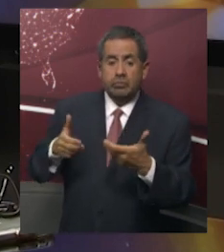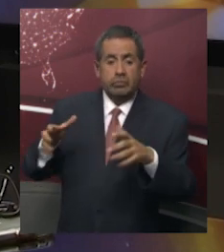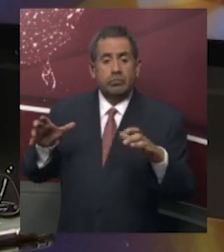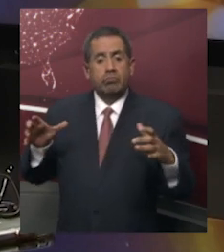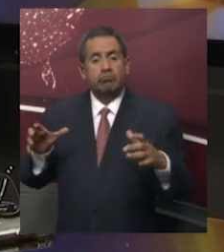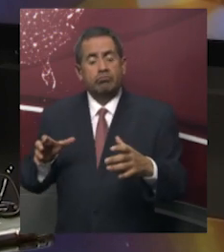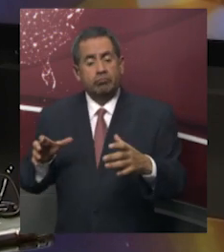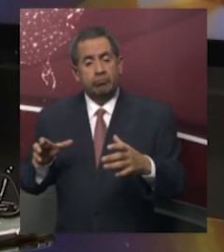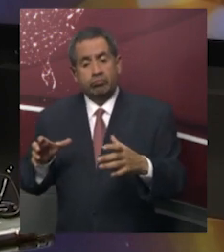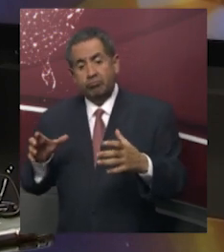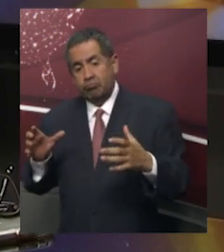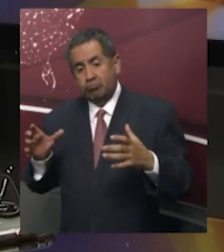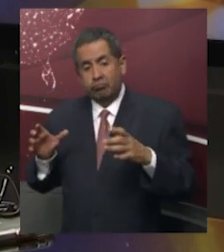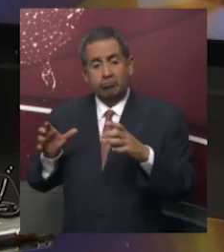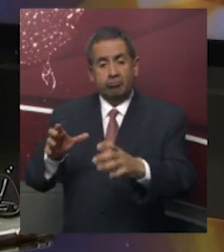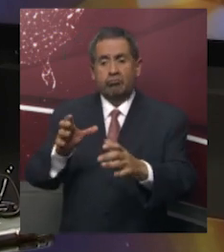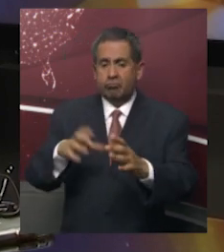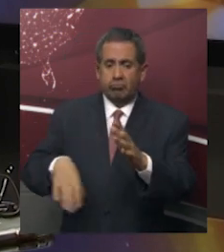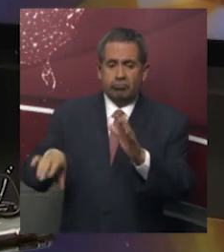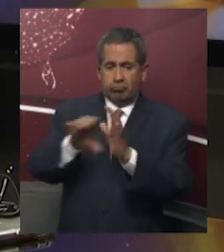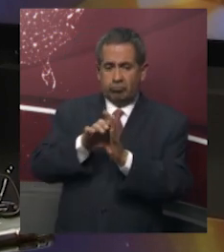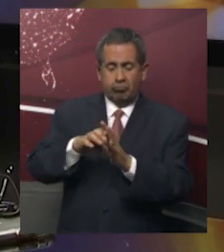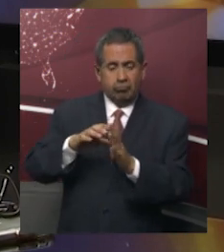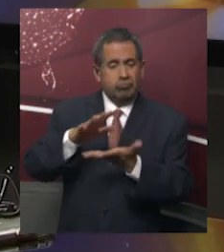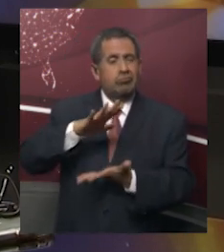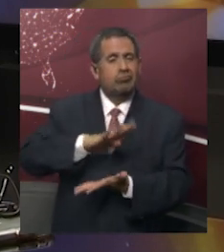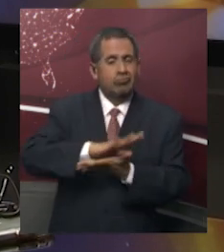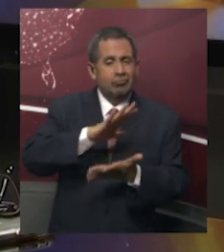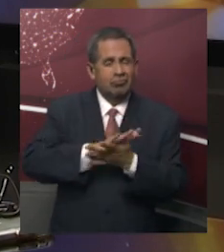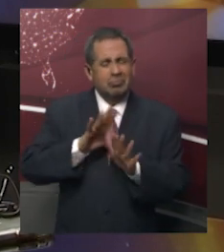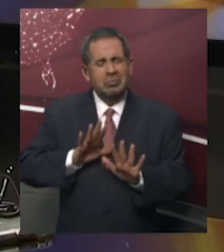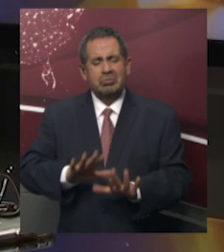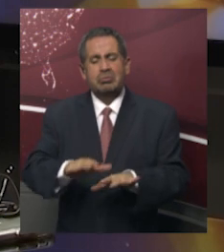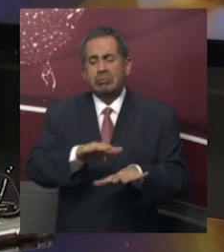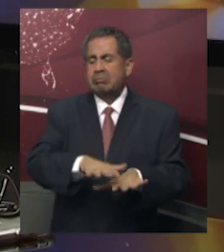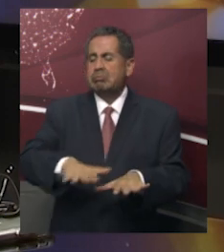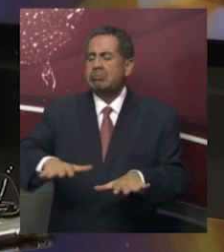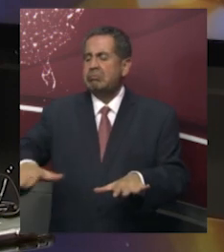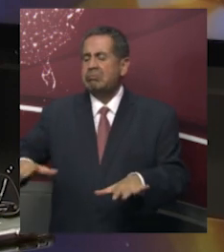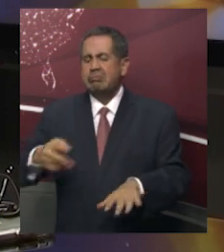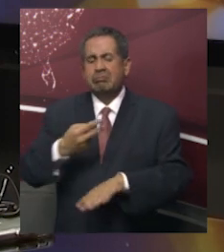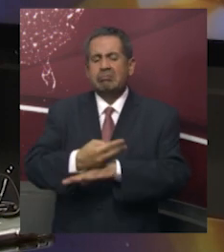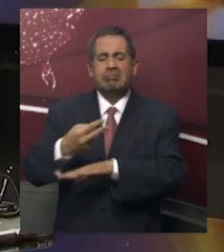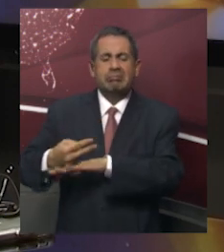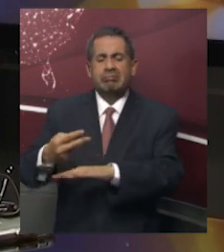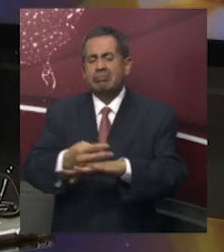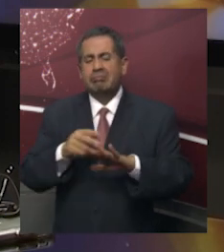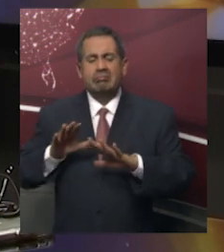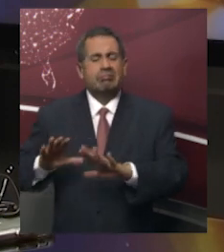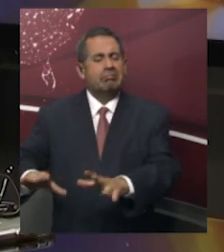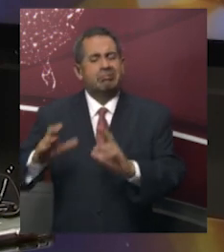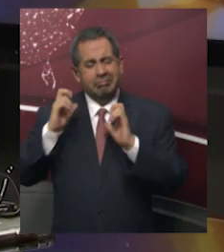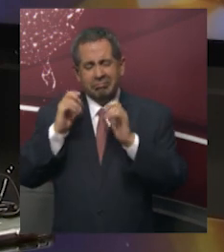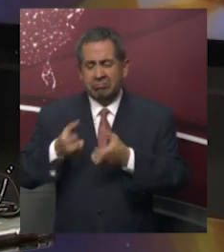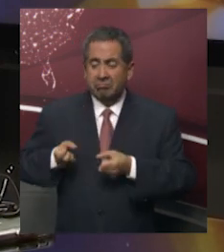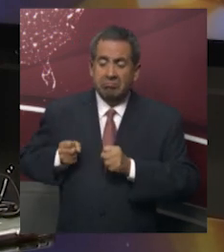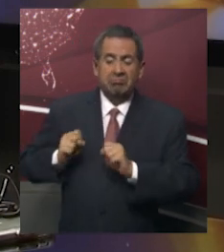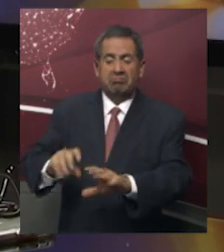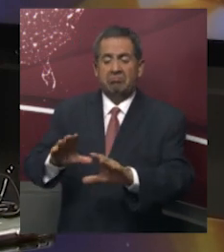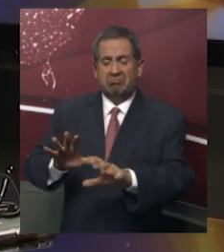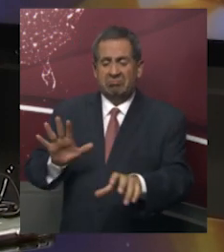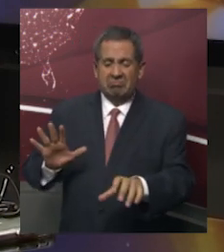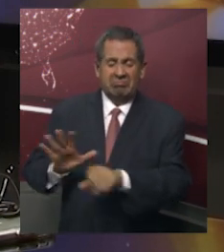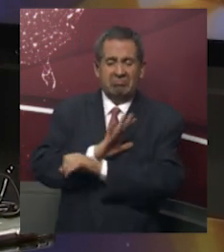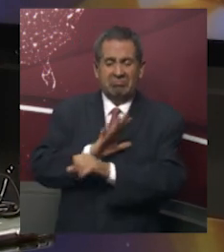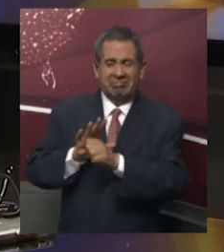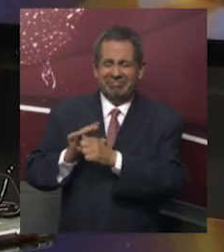estación, los ponen en un mismo cuarto con colchones que llevan ahí mucho tiempo, en zonas tan húmedas como es Chiapas, como es Veracruz, y ahí meten a